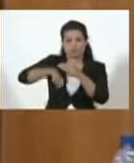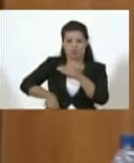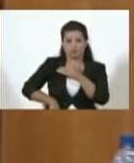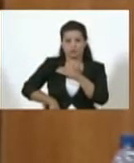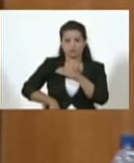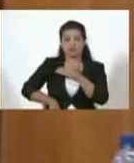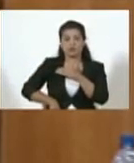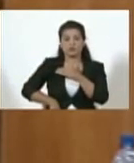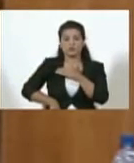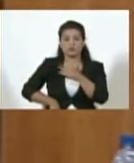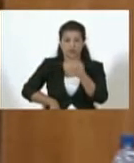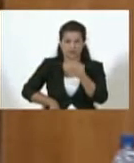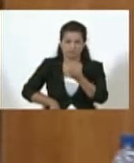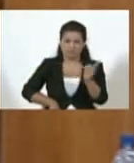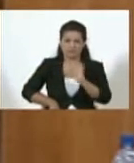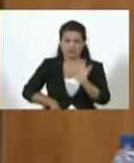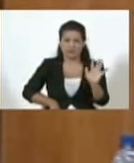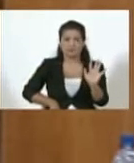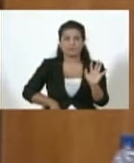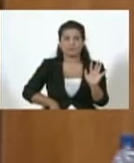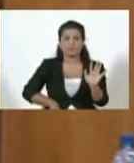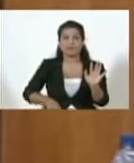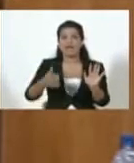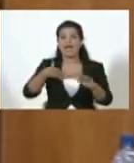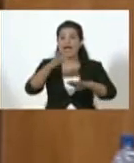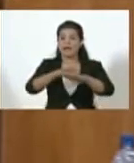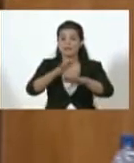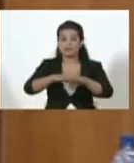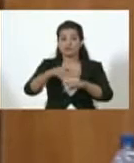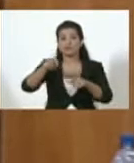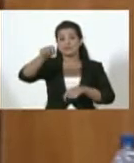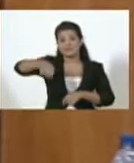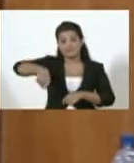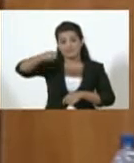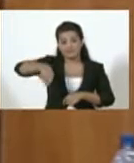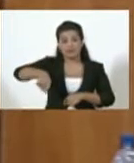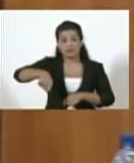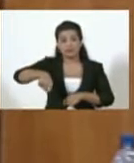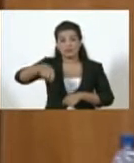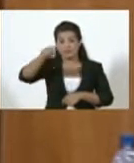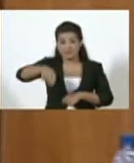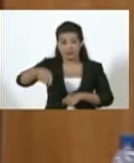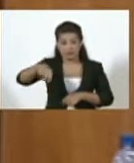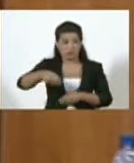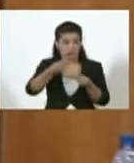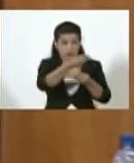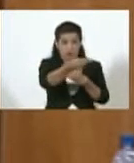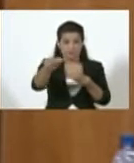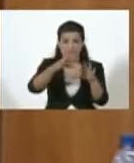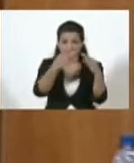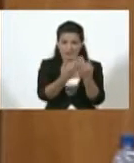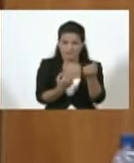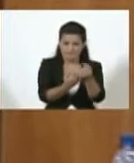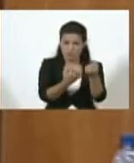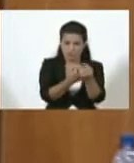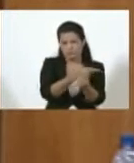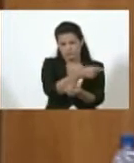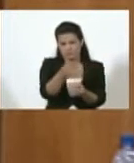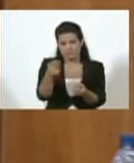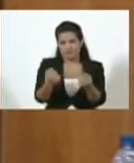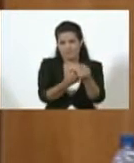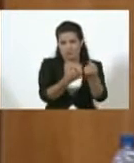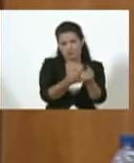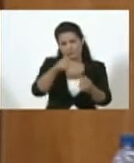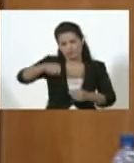Quiero anunciar que esta tarjeta de subsidio directo de Hogares de la Patria, que viene